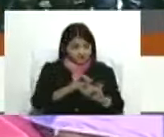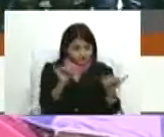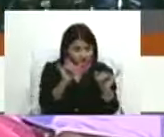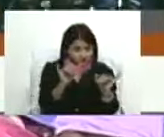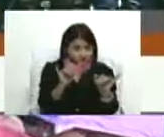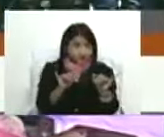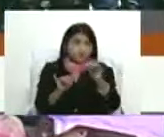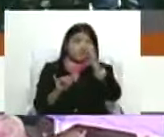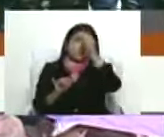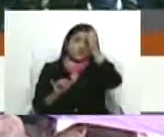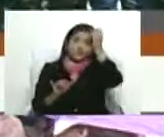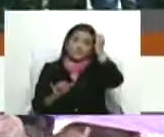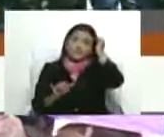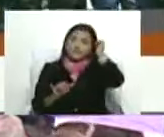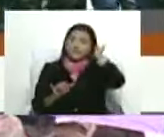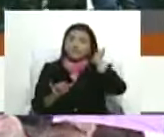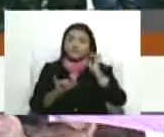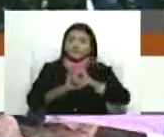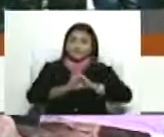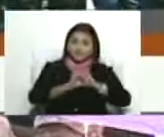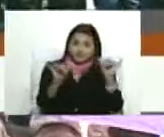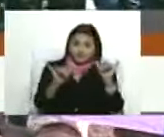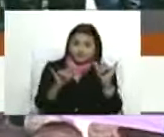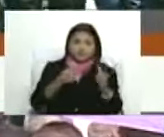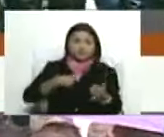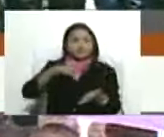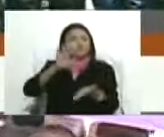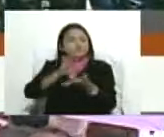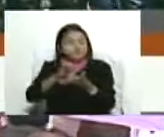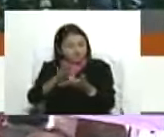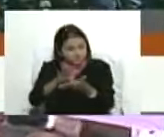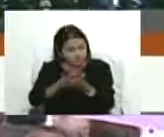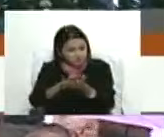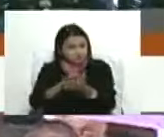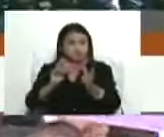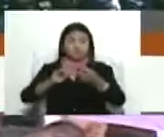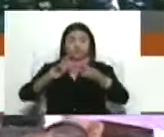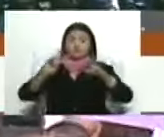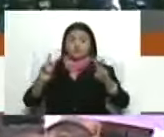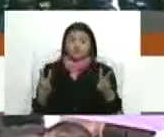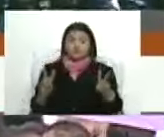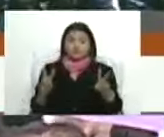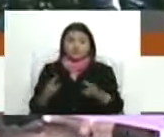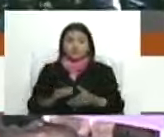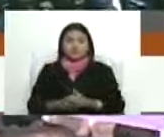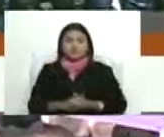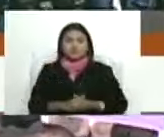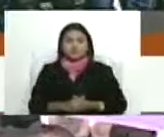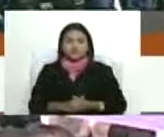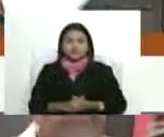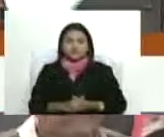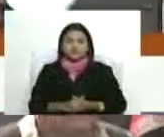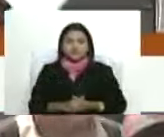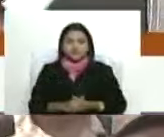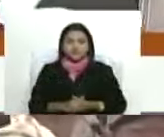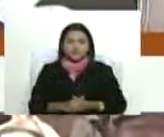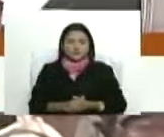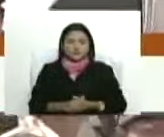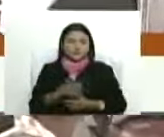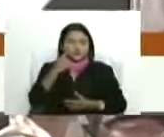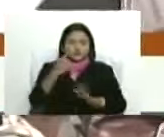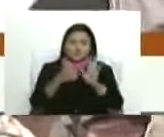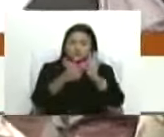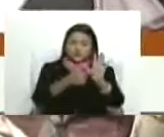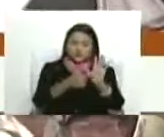culmos esa batalla en sana Paz esa guerra de votos que mostraremos al